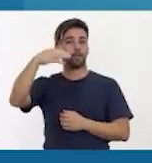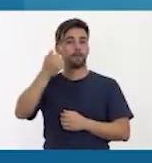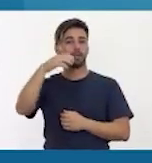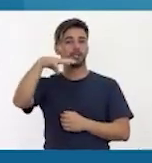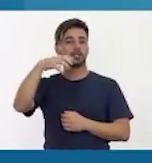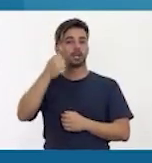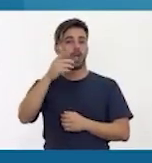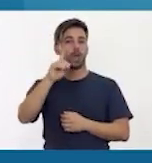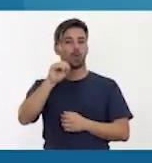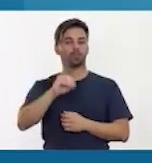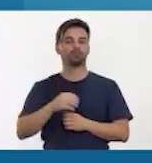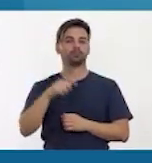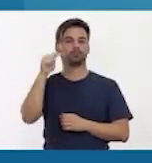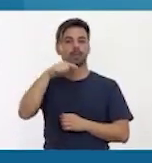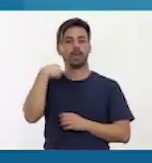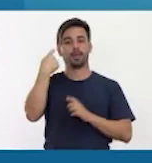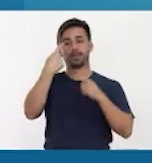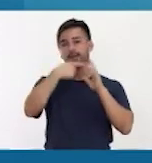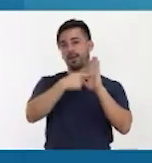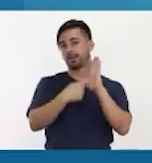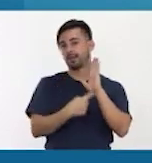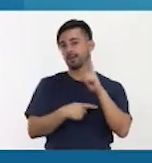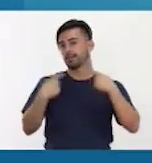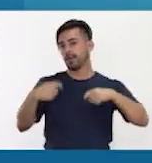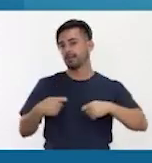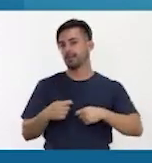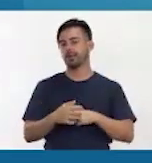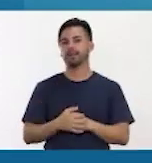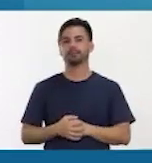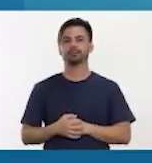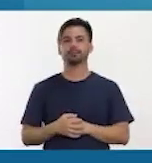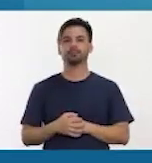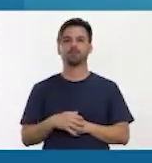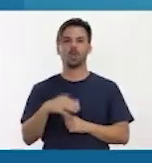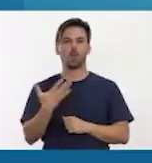Aquí deberán caracterizar el gobierno de Machado